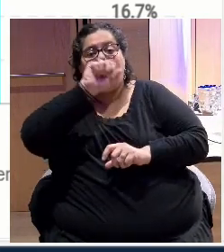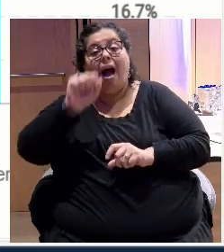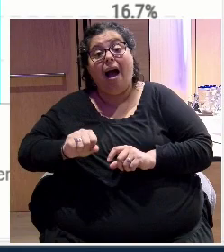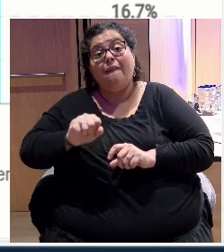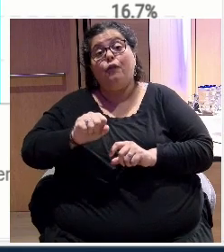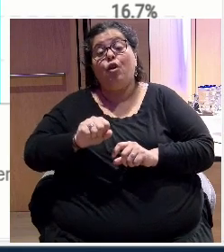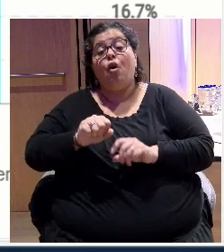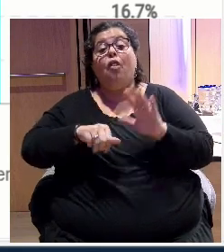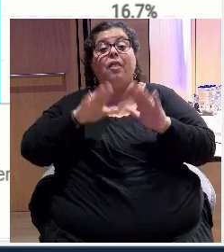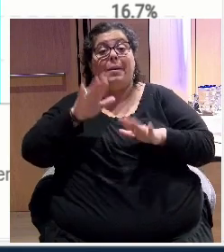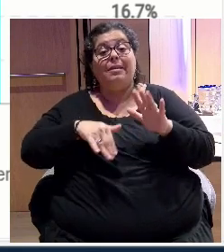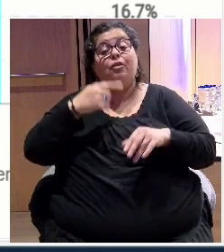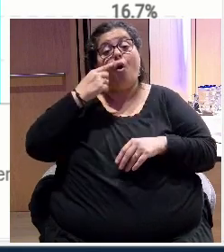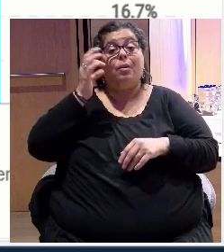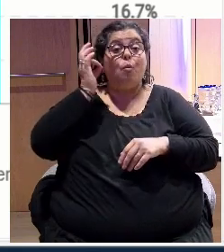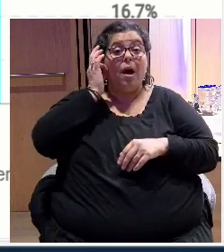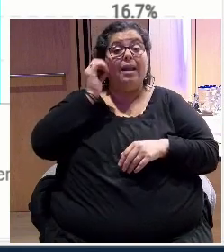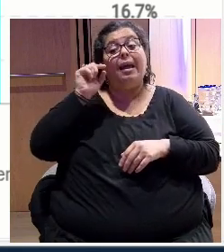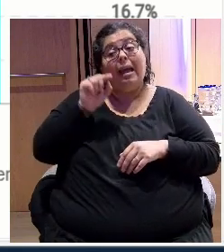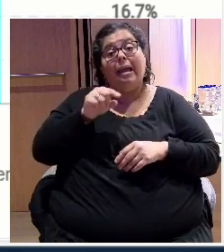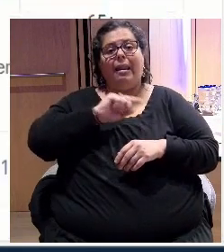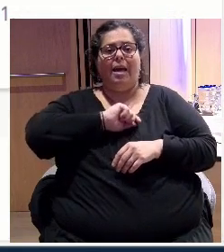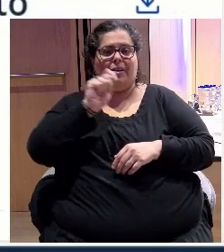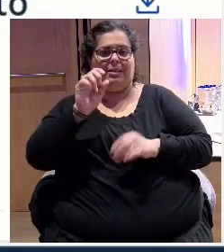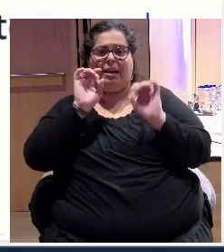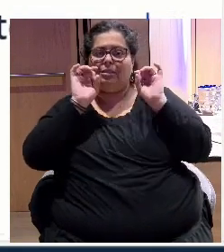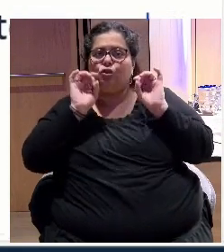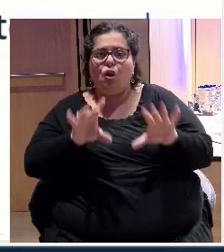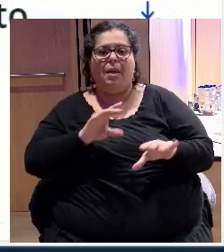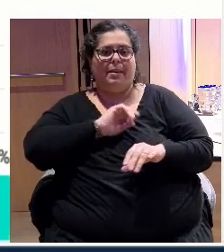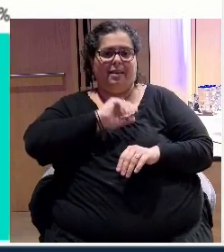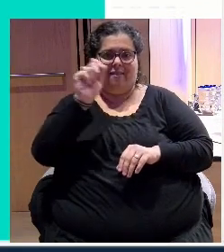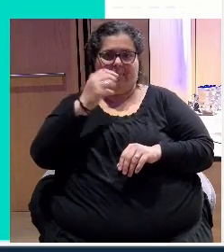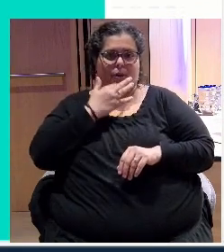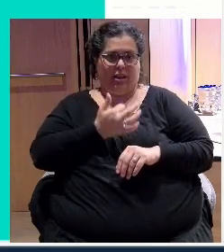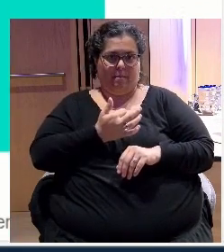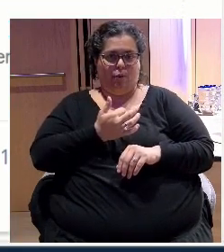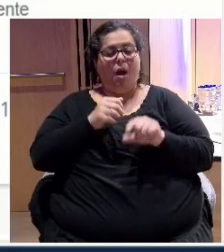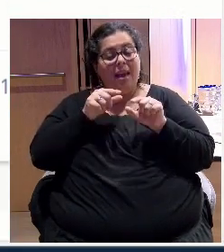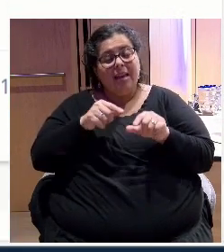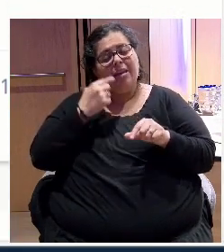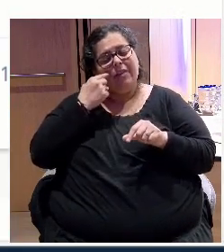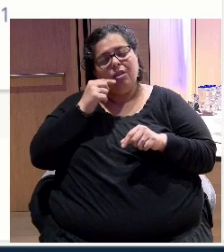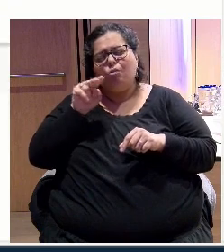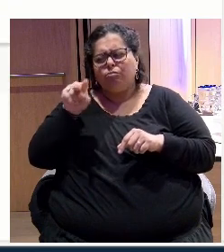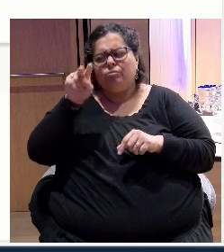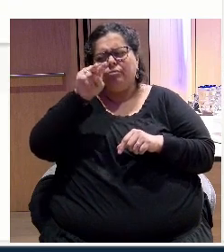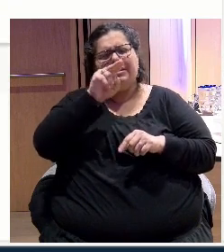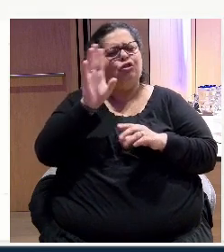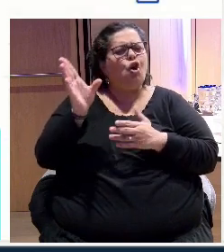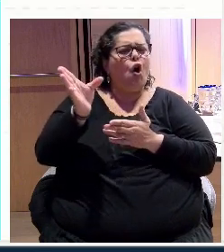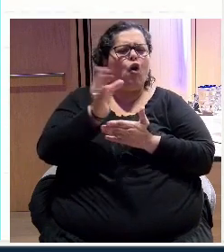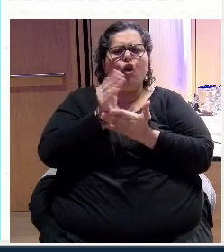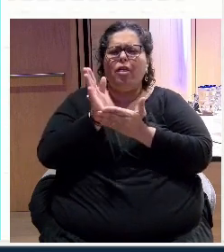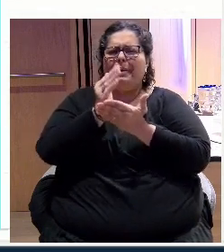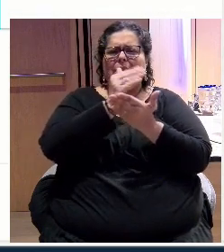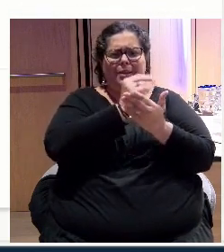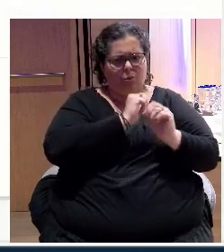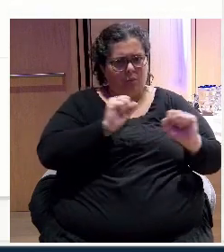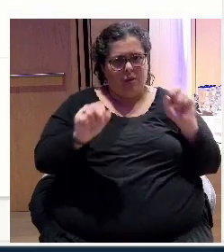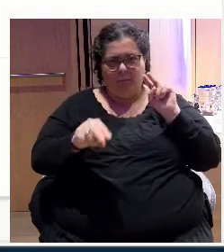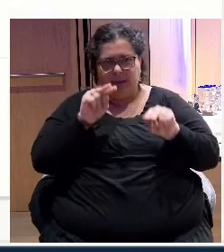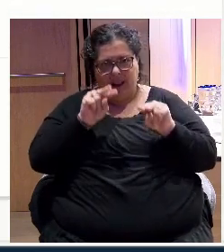por departamento, en este caso solo para La Valleja, y así voy viendo todos los datos para cada uno de los